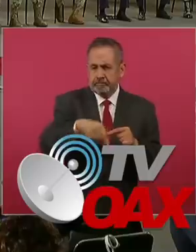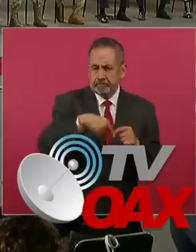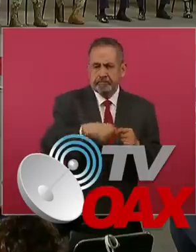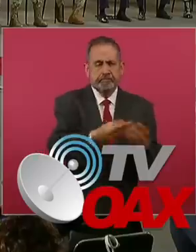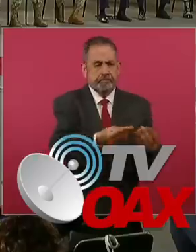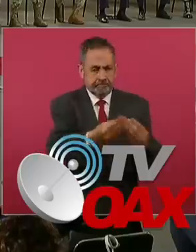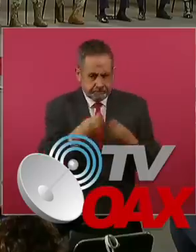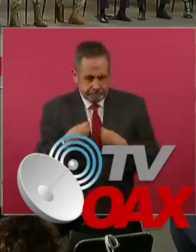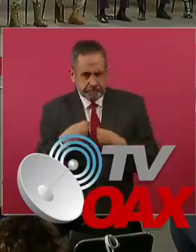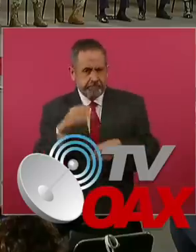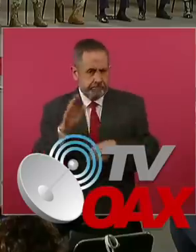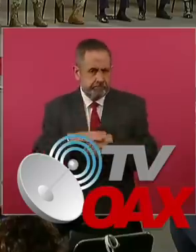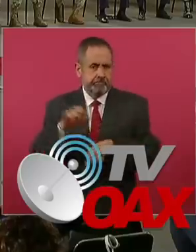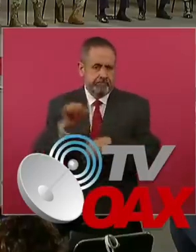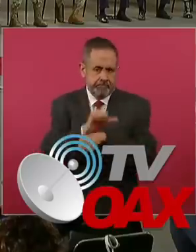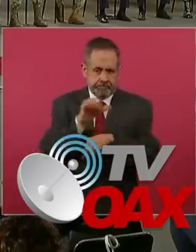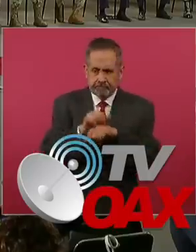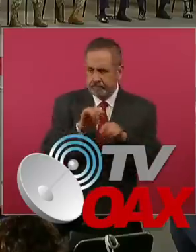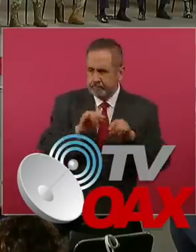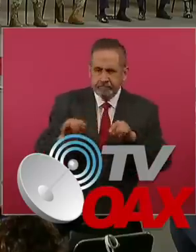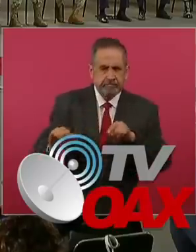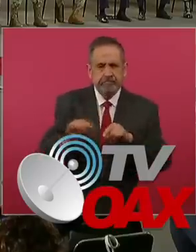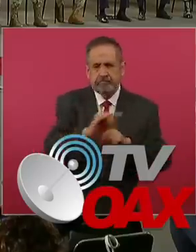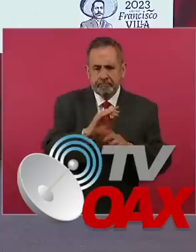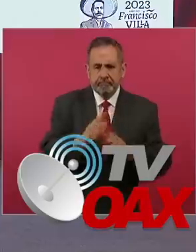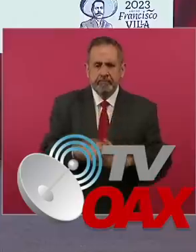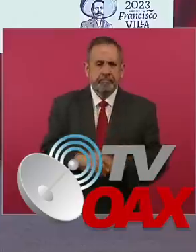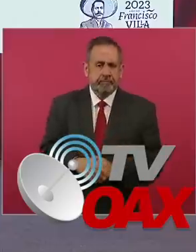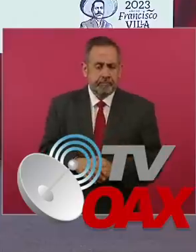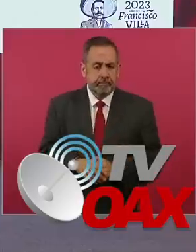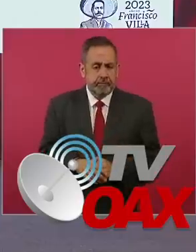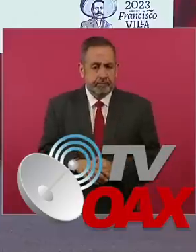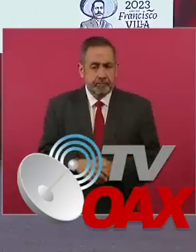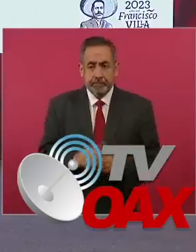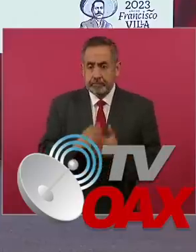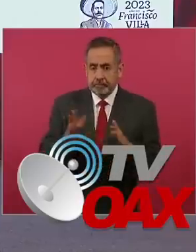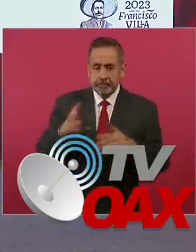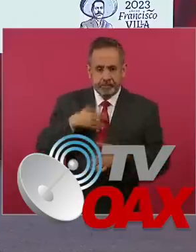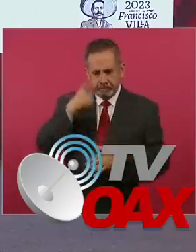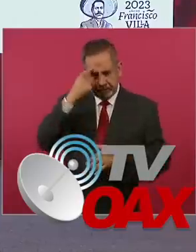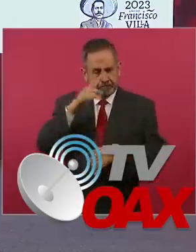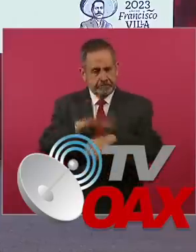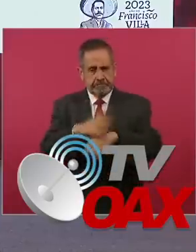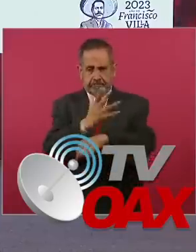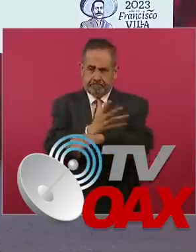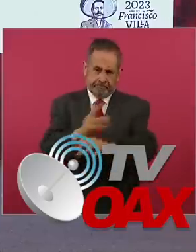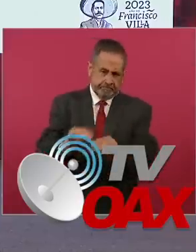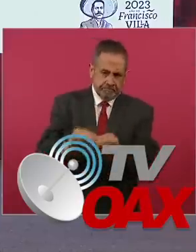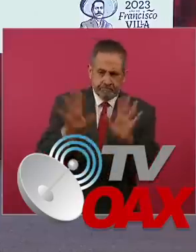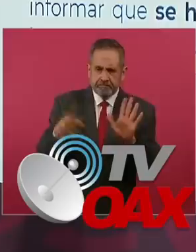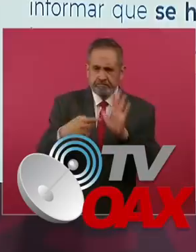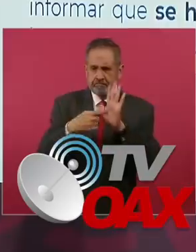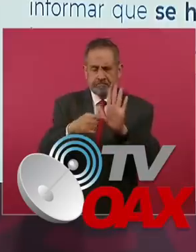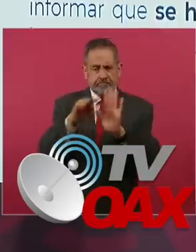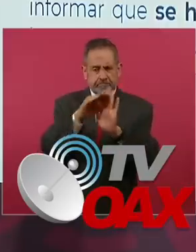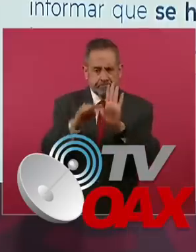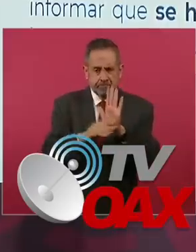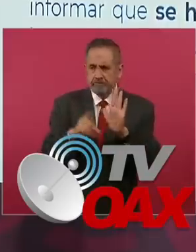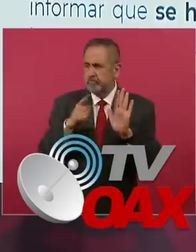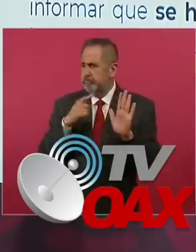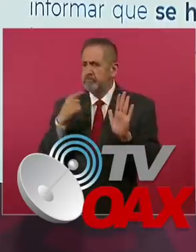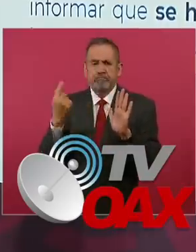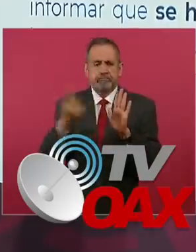informábamos. Por nuestra parte, en el ánimo de la transparencia y rendición de cuentas y para que